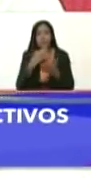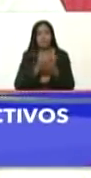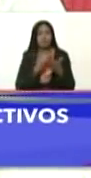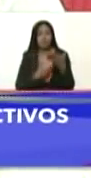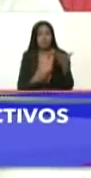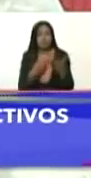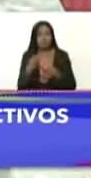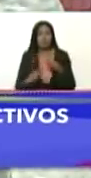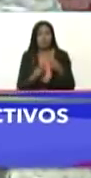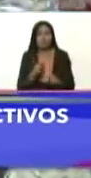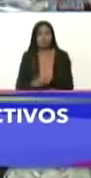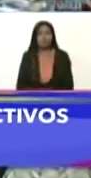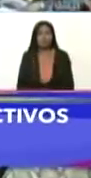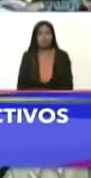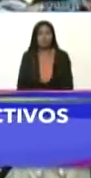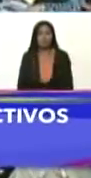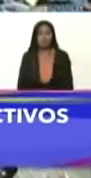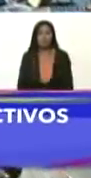se han hecho.